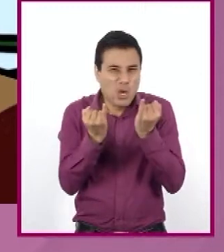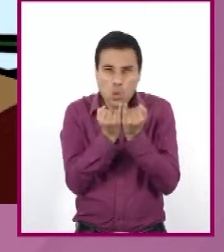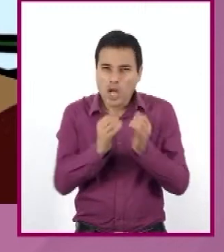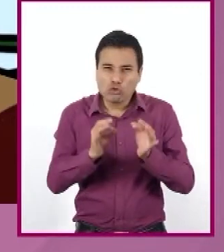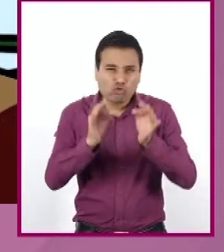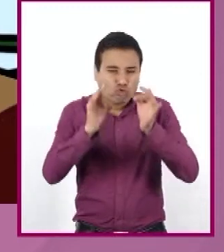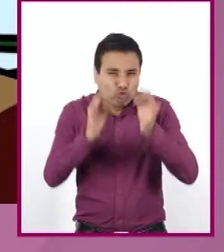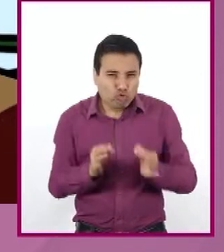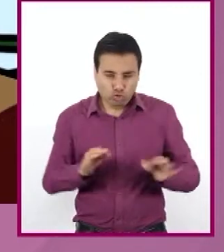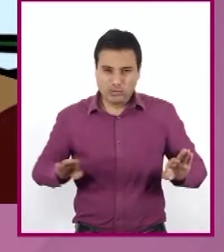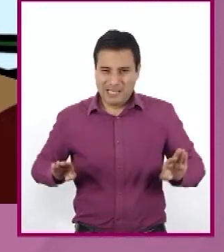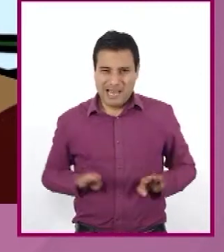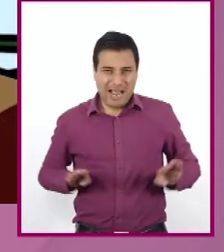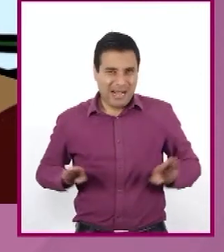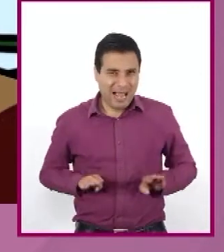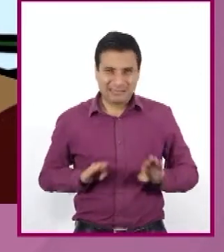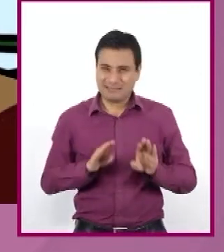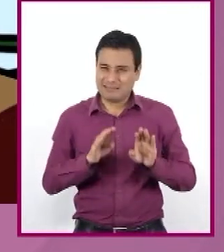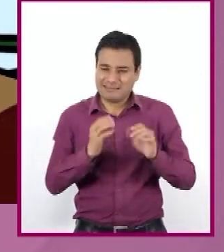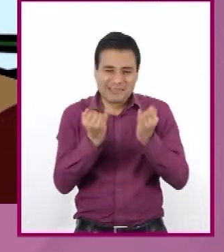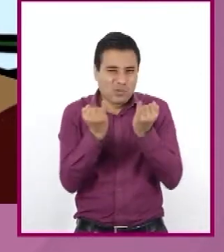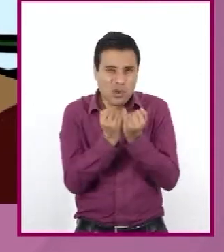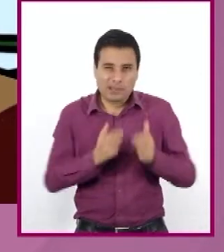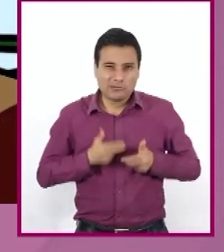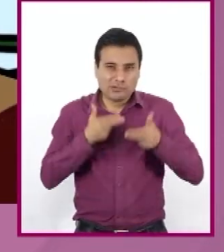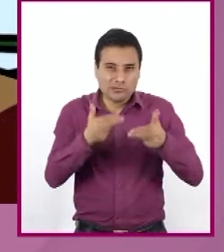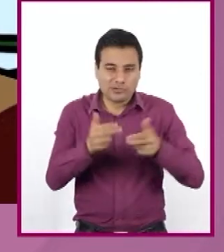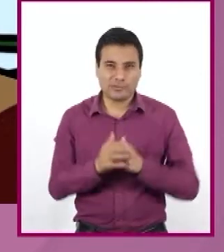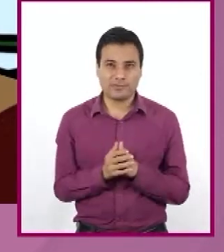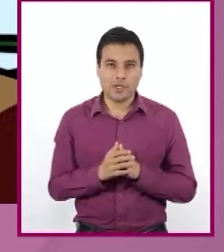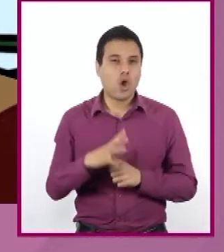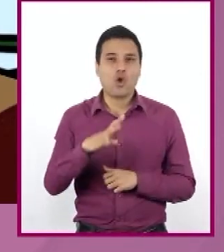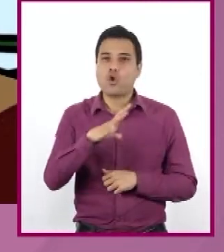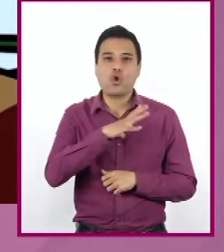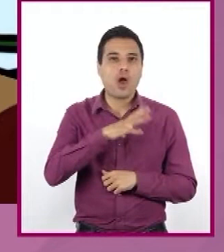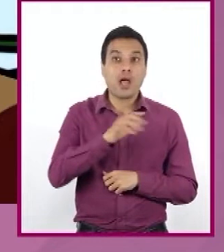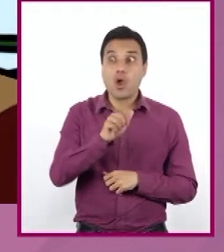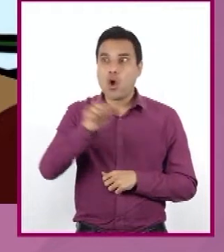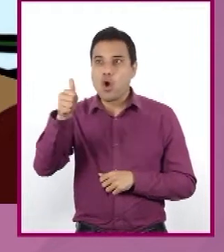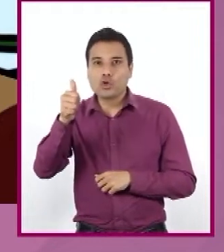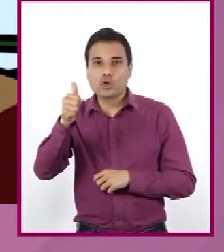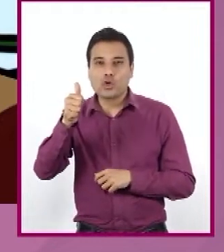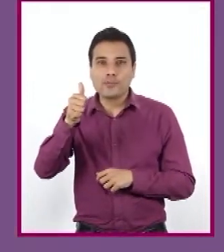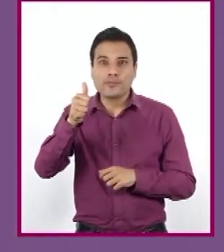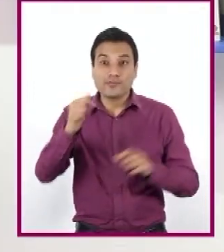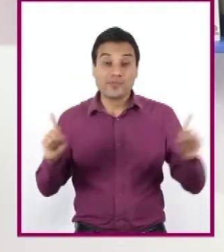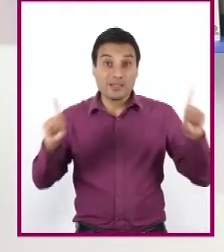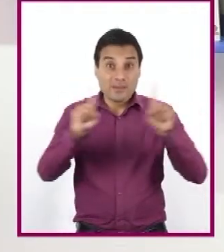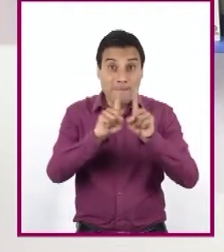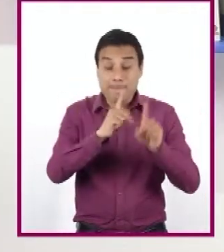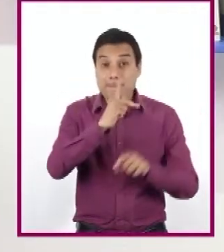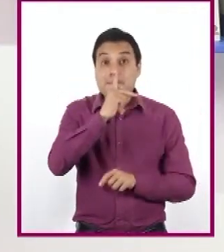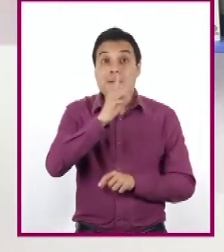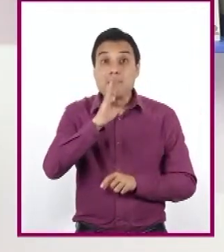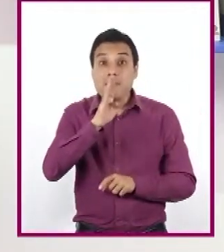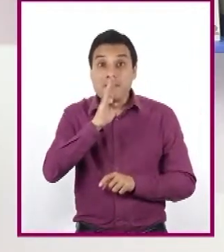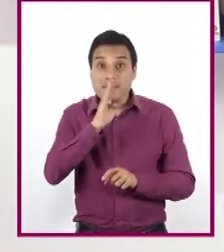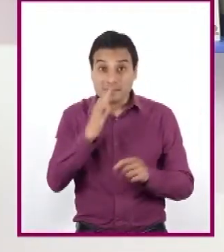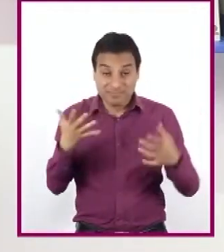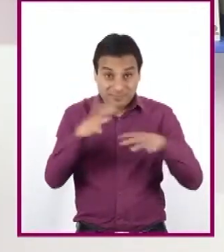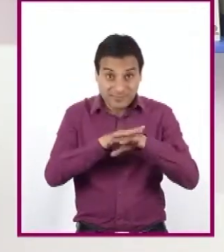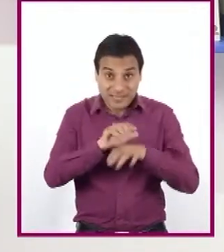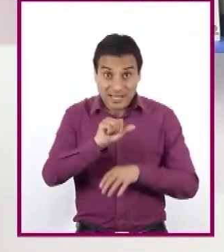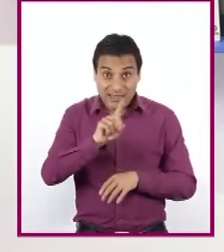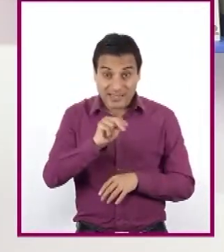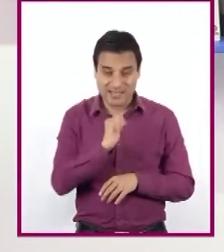mismas características, ya que no existe una mezcla de información genética entre dos padres. La reproducción